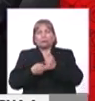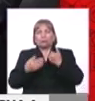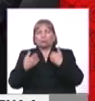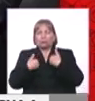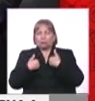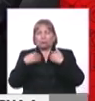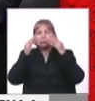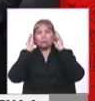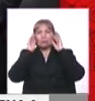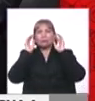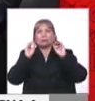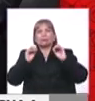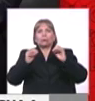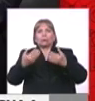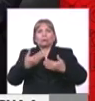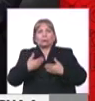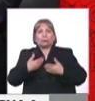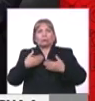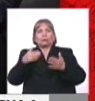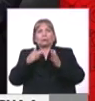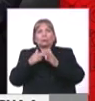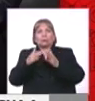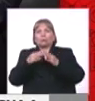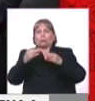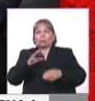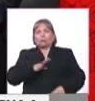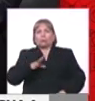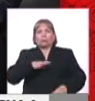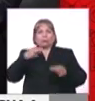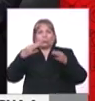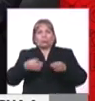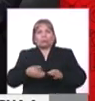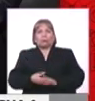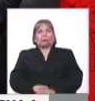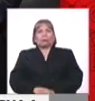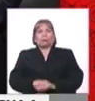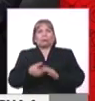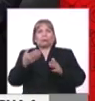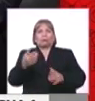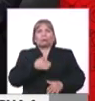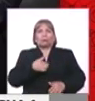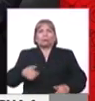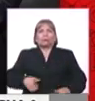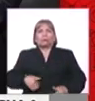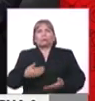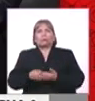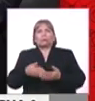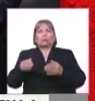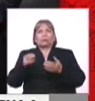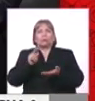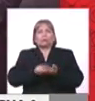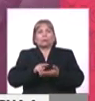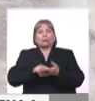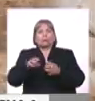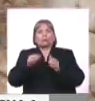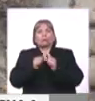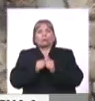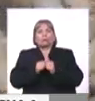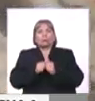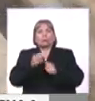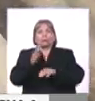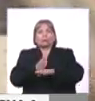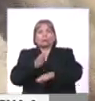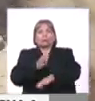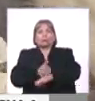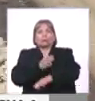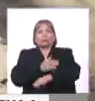la oportunidad de acceder a una vivienda digna y adecuada. Señora Presidenta, con la aprobación del presente dictamen mejoraríamos